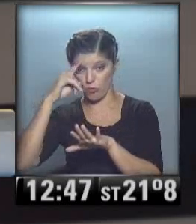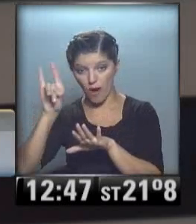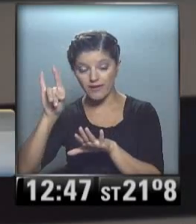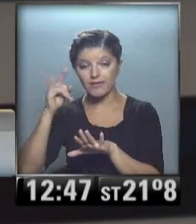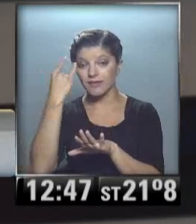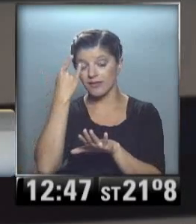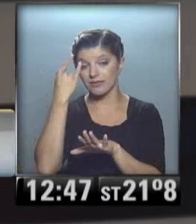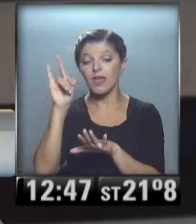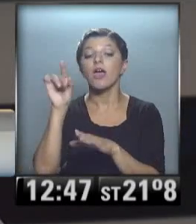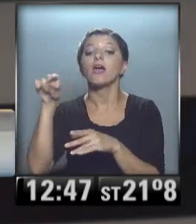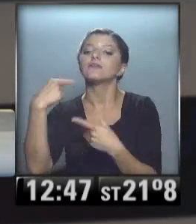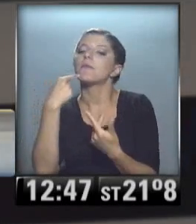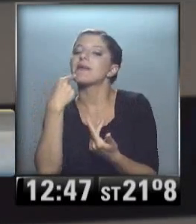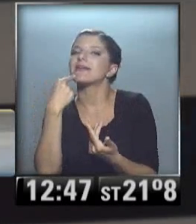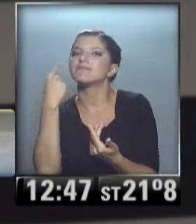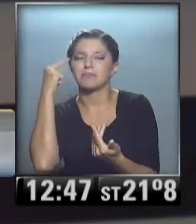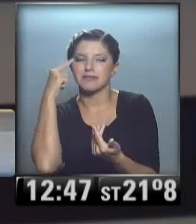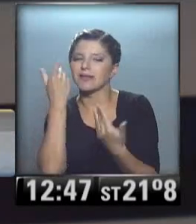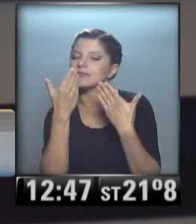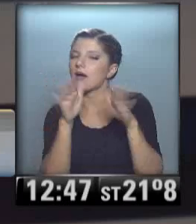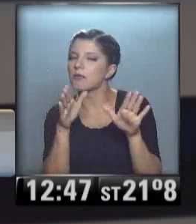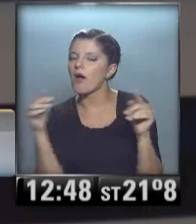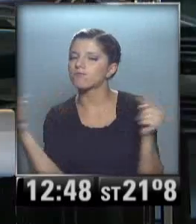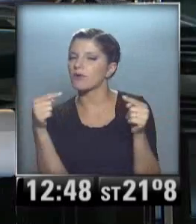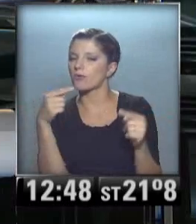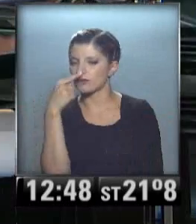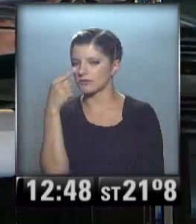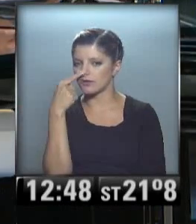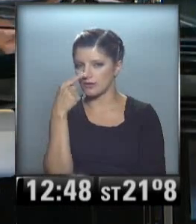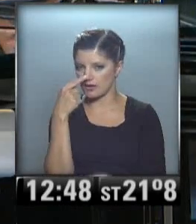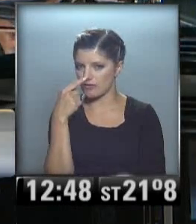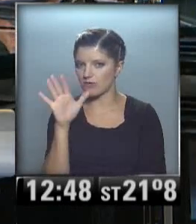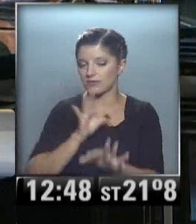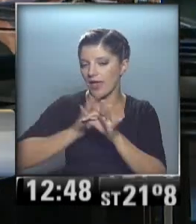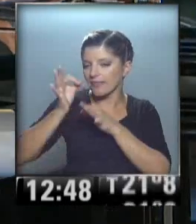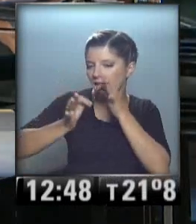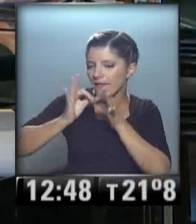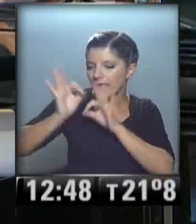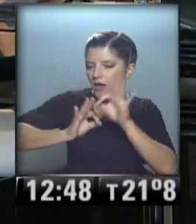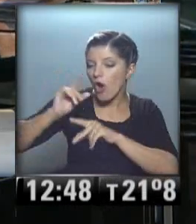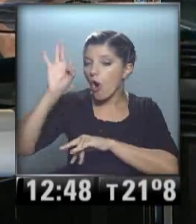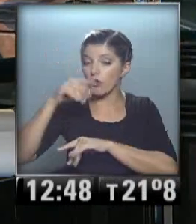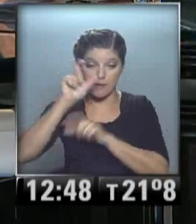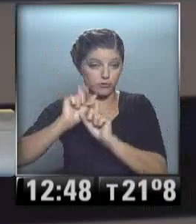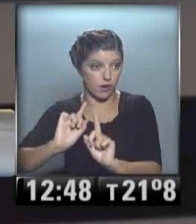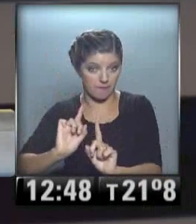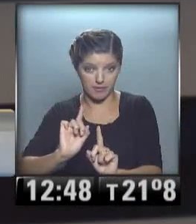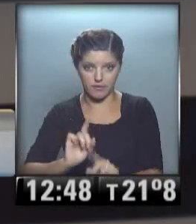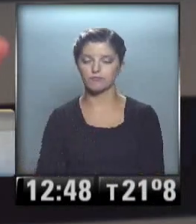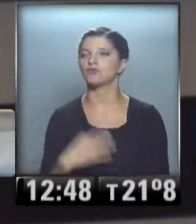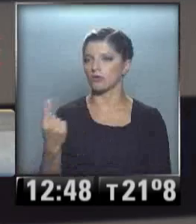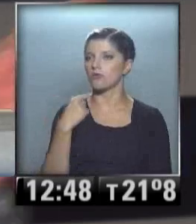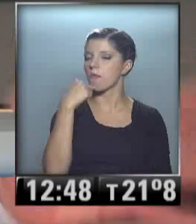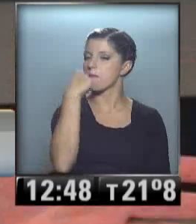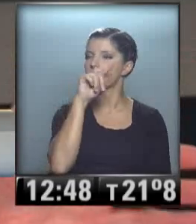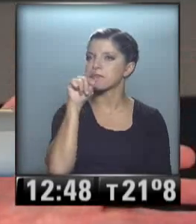que abrirlo iría en contra de los intereses estratégicos. Estratégicos o de los propios ciudadanos. O sea, la pregunta es hasta qué punto